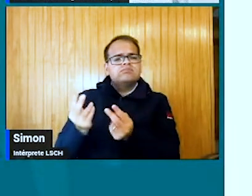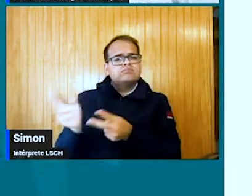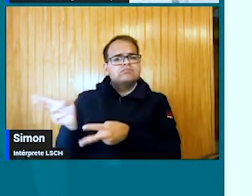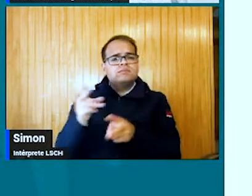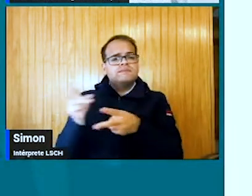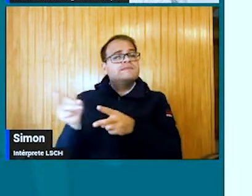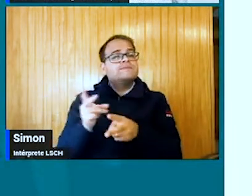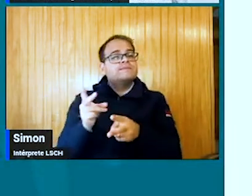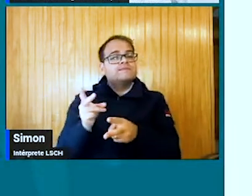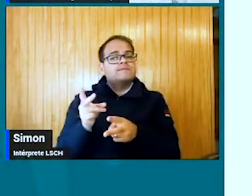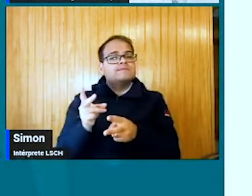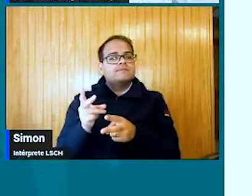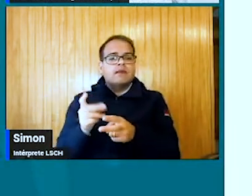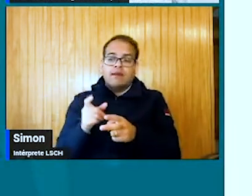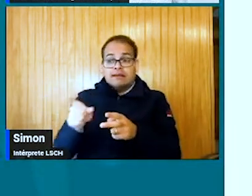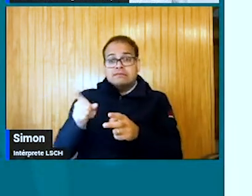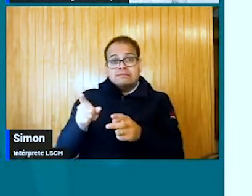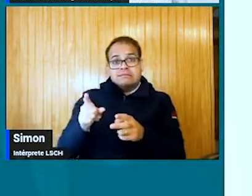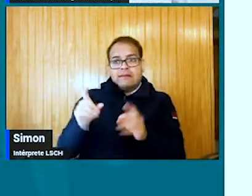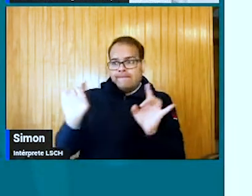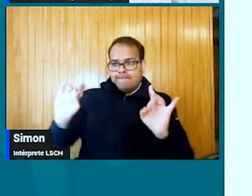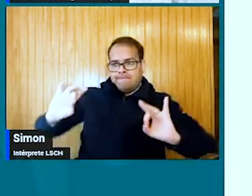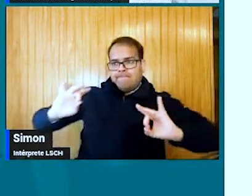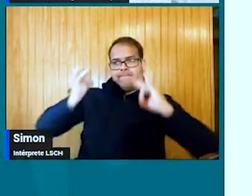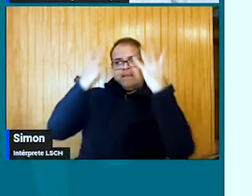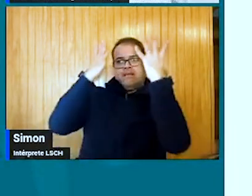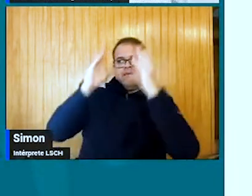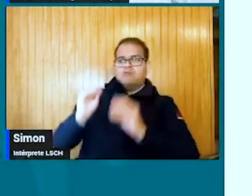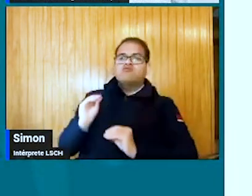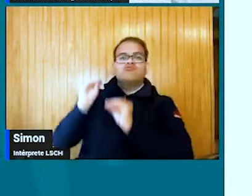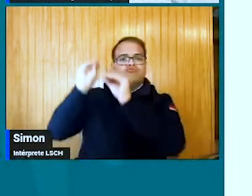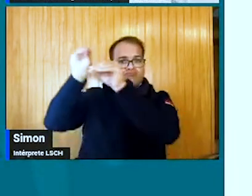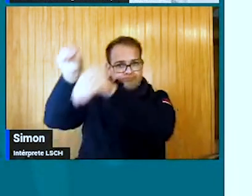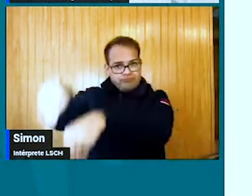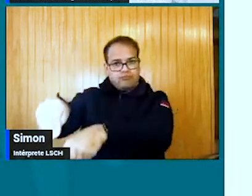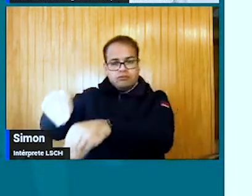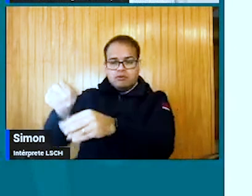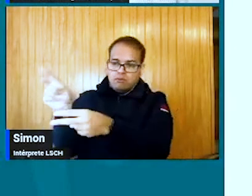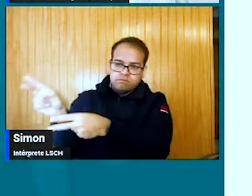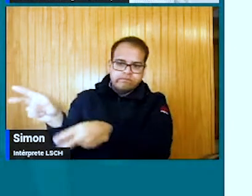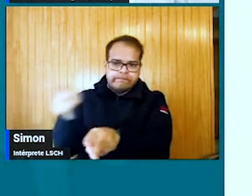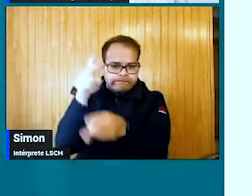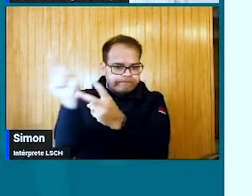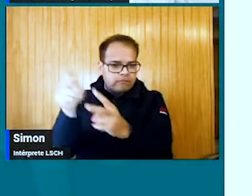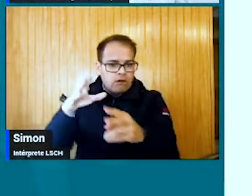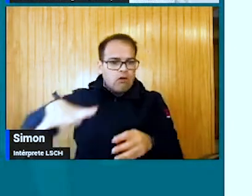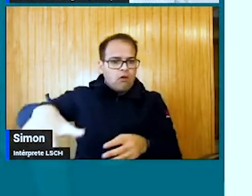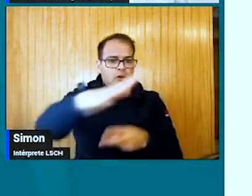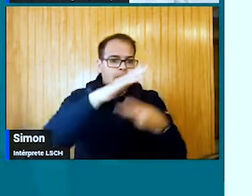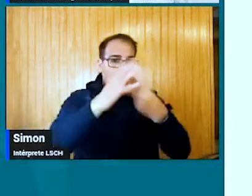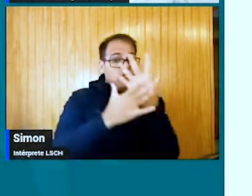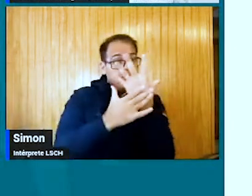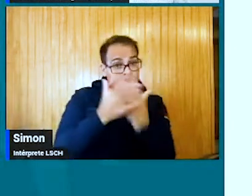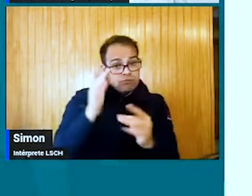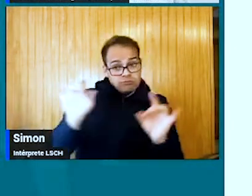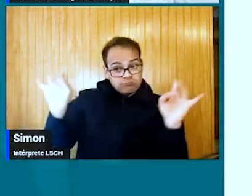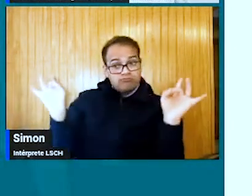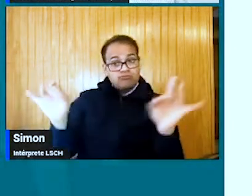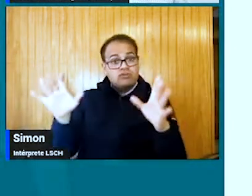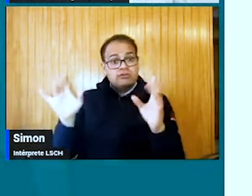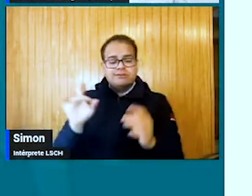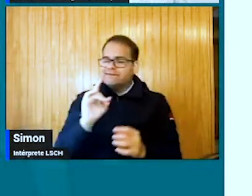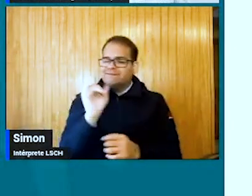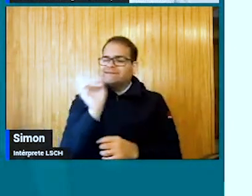Las máquinas de viento no son milagrosas, no por instalar una máquina de viento se terminó mi problema de helada, hay que